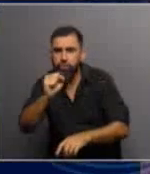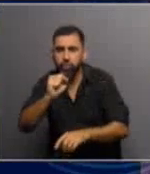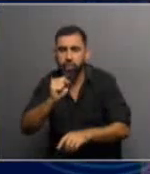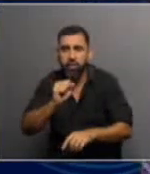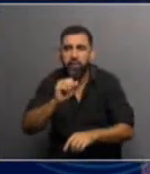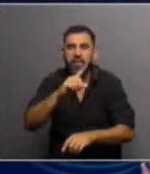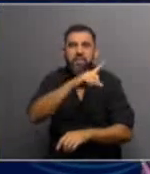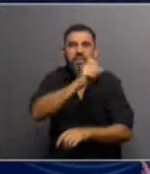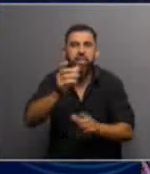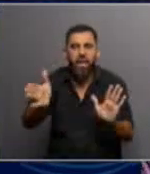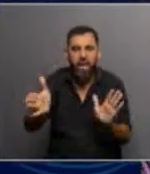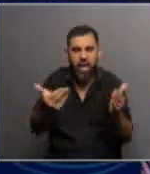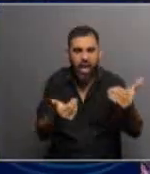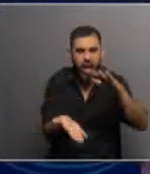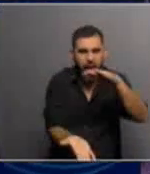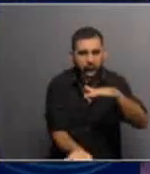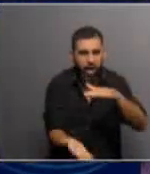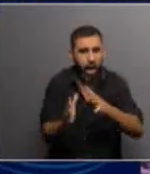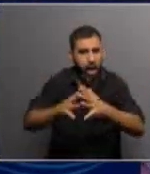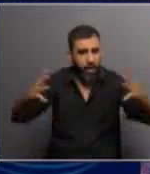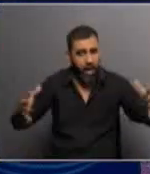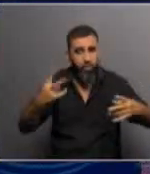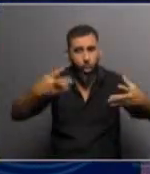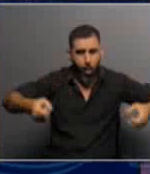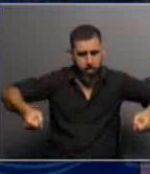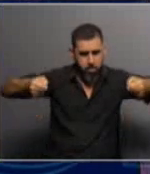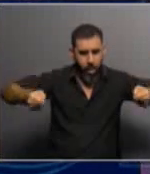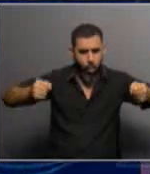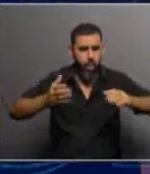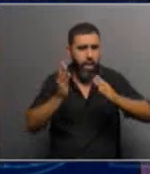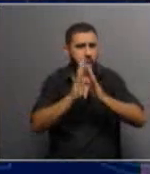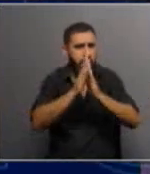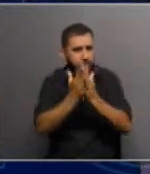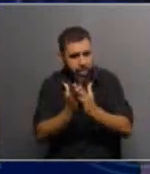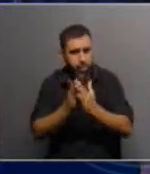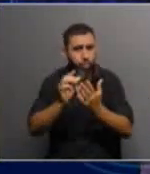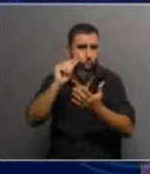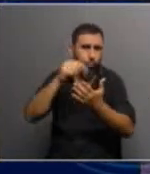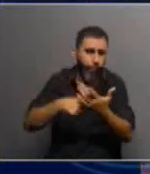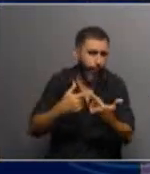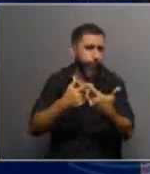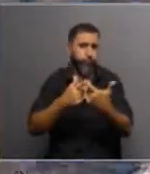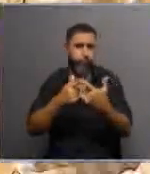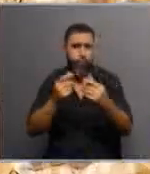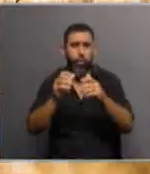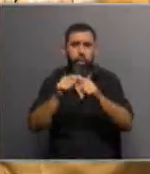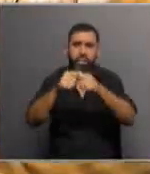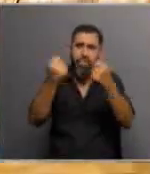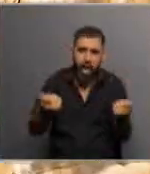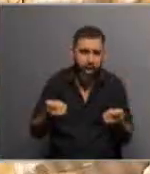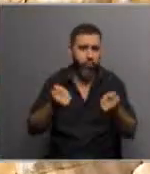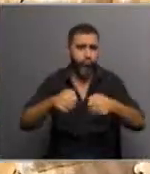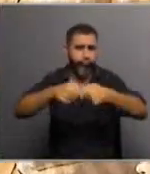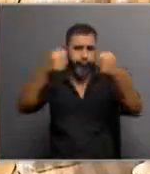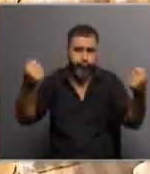contado por ahí 100 cajas de cartón grandes dos baúles llenos de libros contratos fotografías a fichas recortes de prensa grabaciones todo